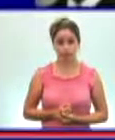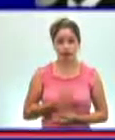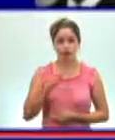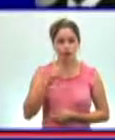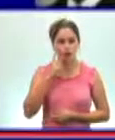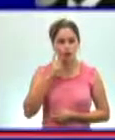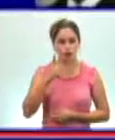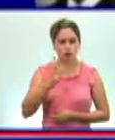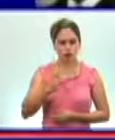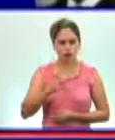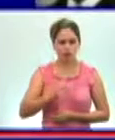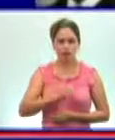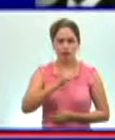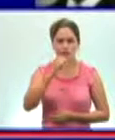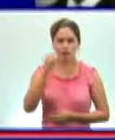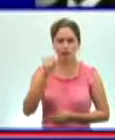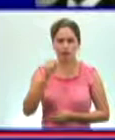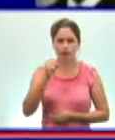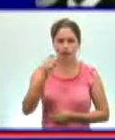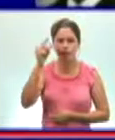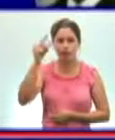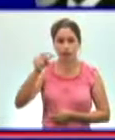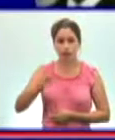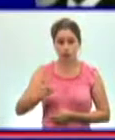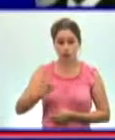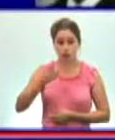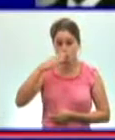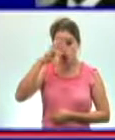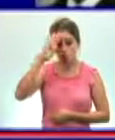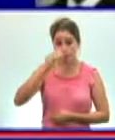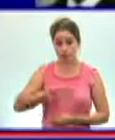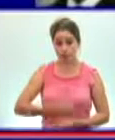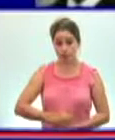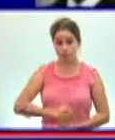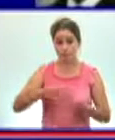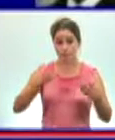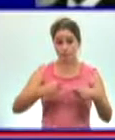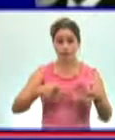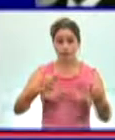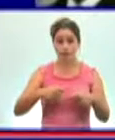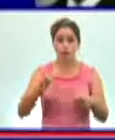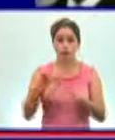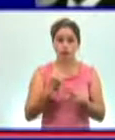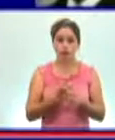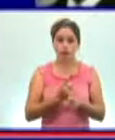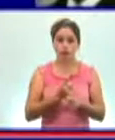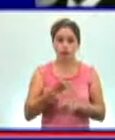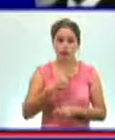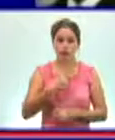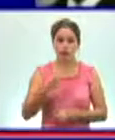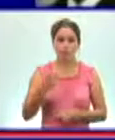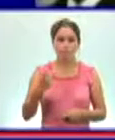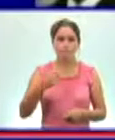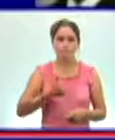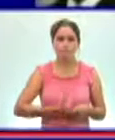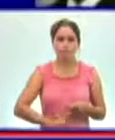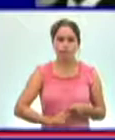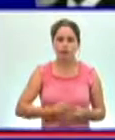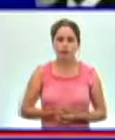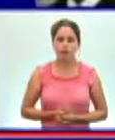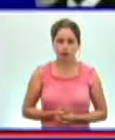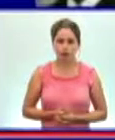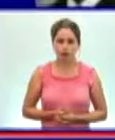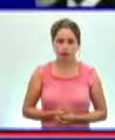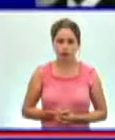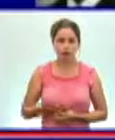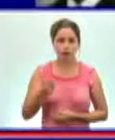defiende su temperamento criollo, es mi deber interponer mi razón entre ese temperamento y mi hija. Es decir, no es